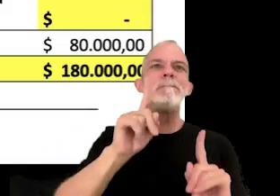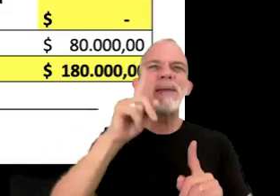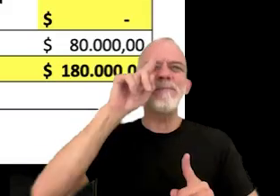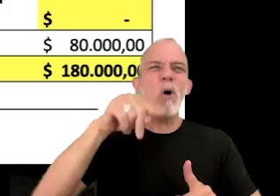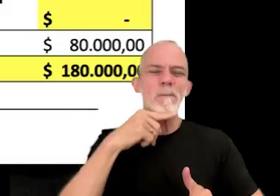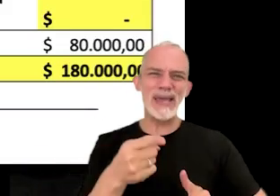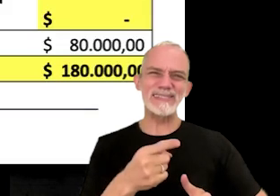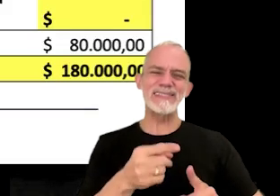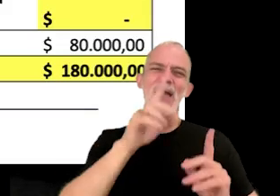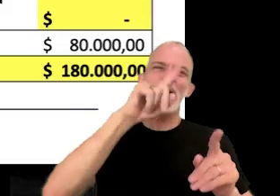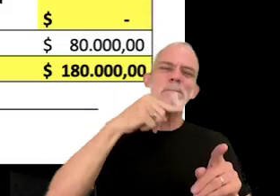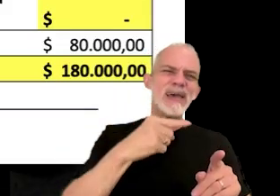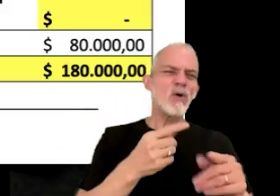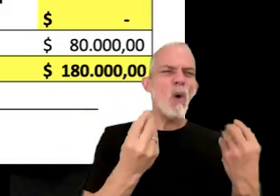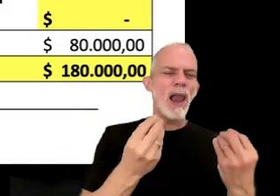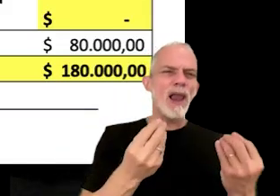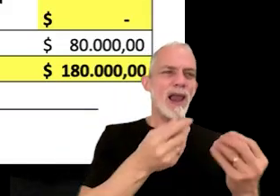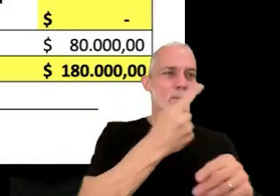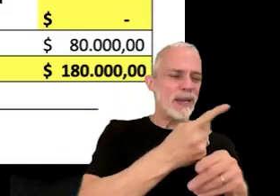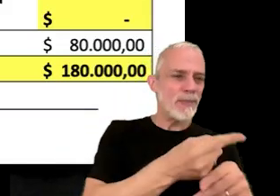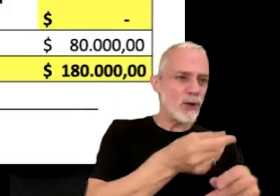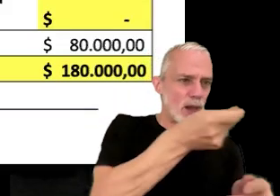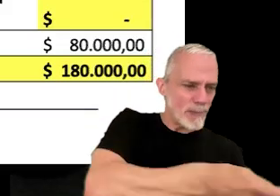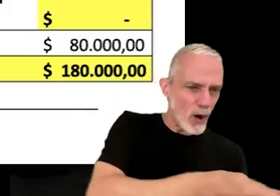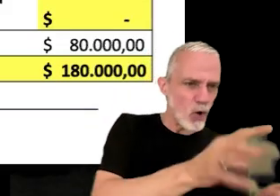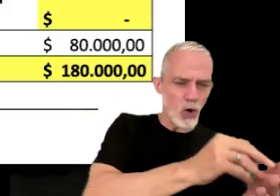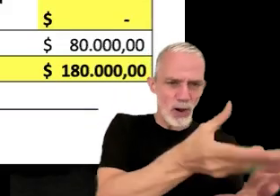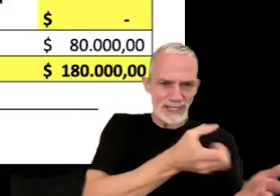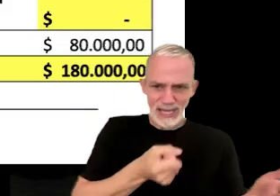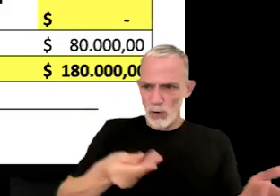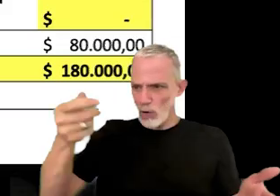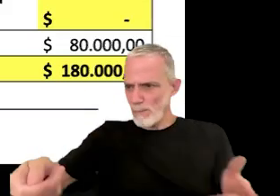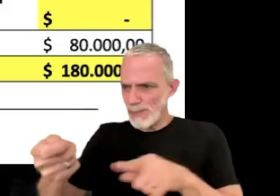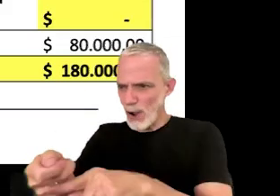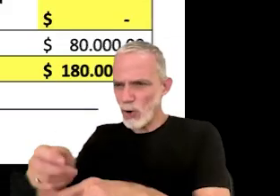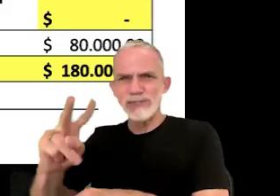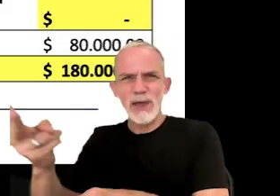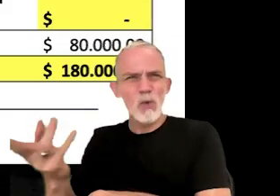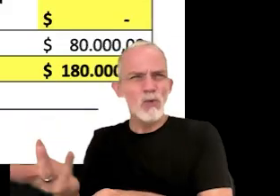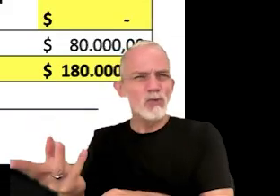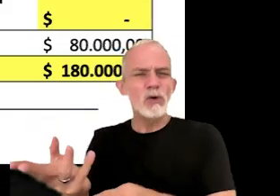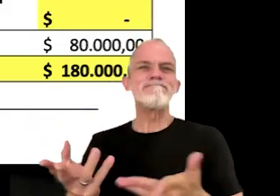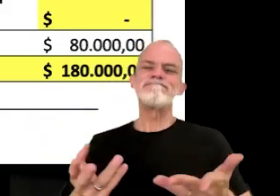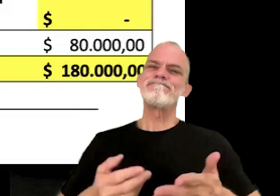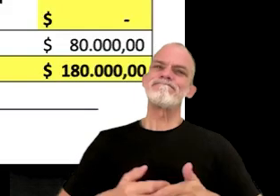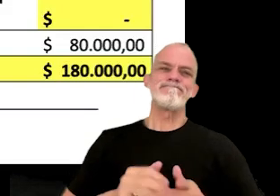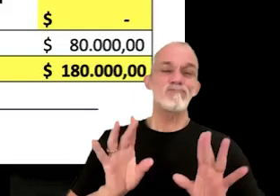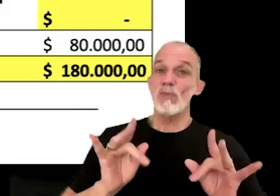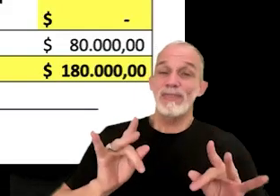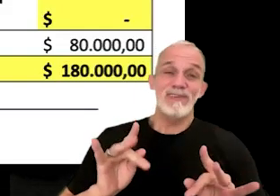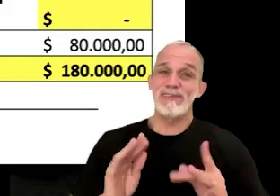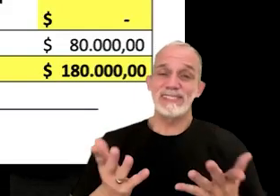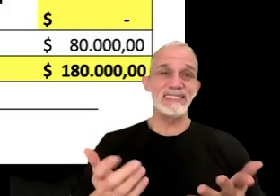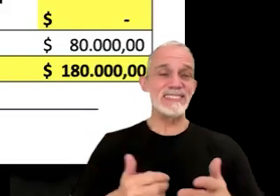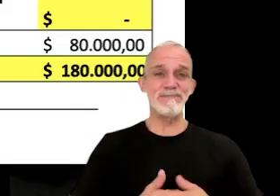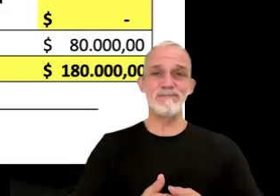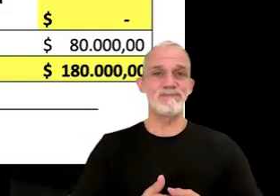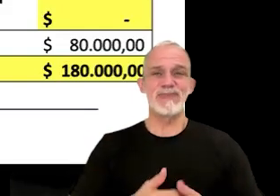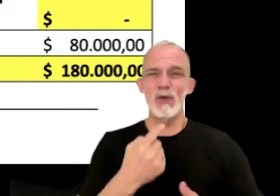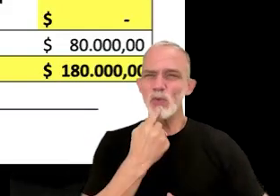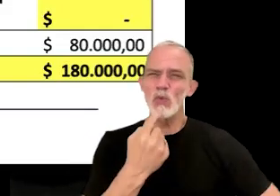mes de origen, es el mes de destino. Nuevamente, en estos casos tenemos las mismas